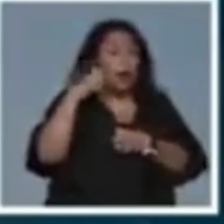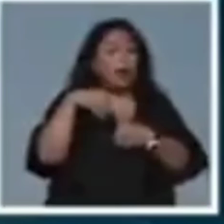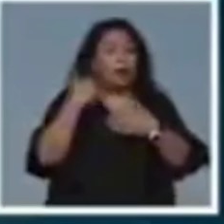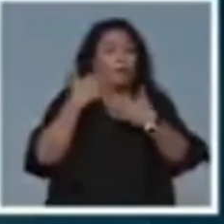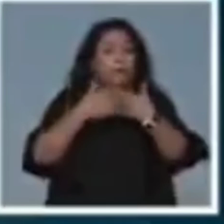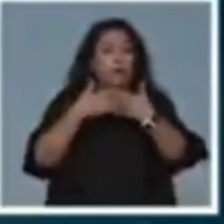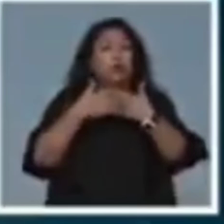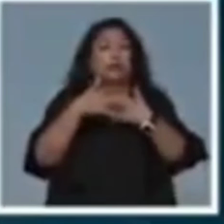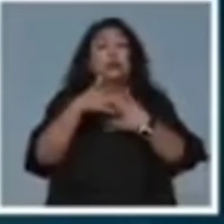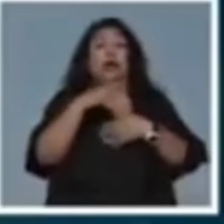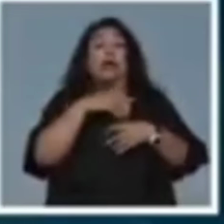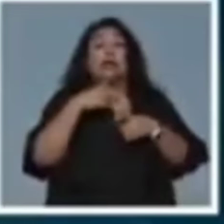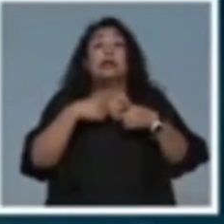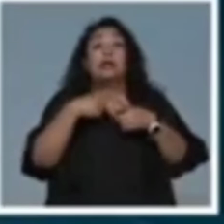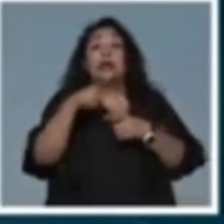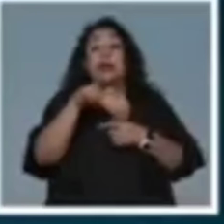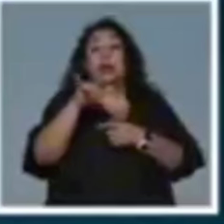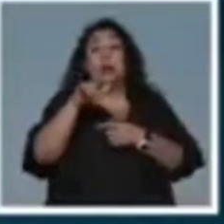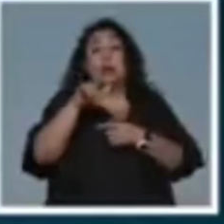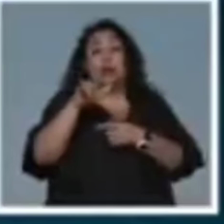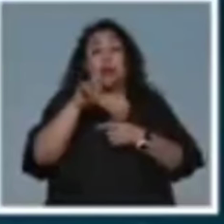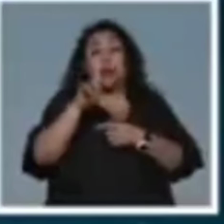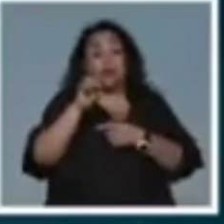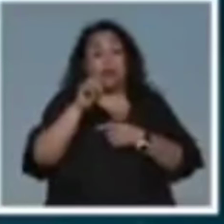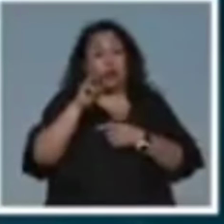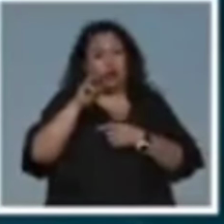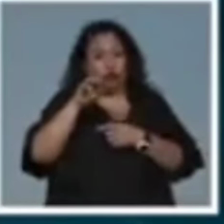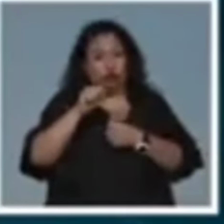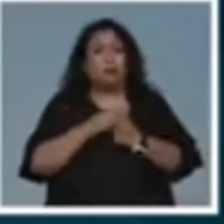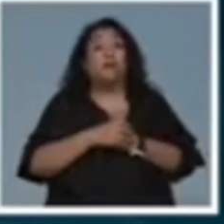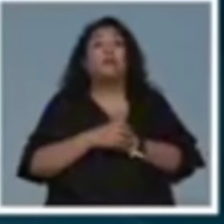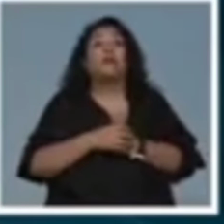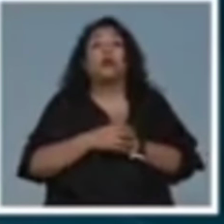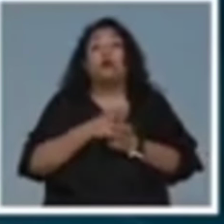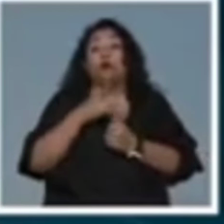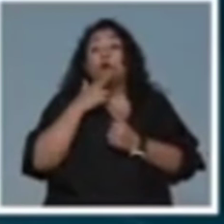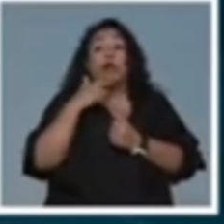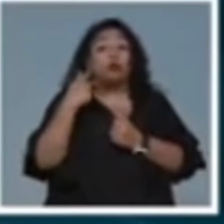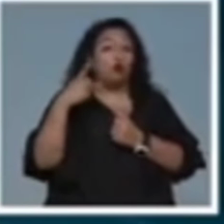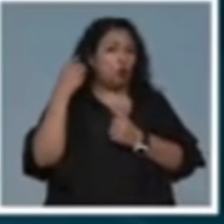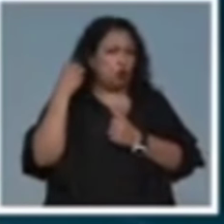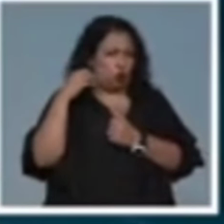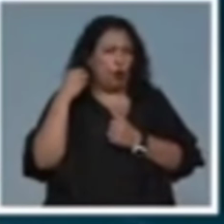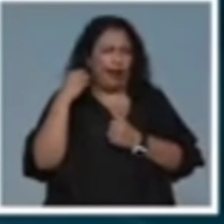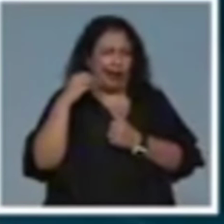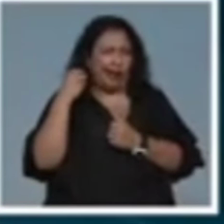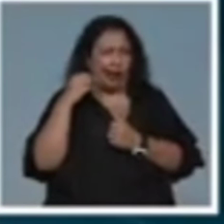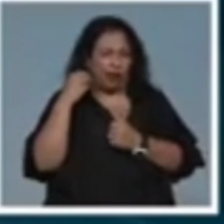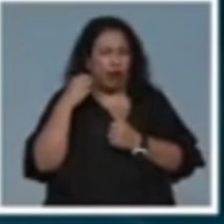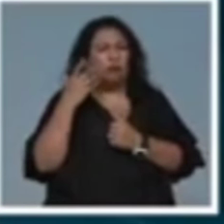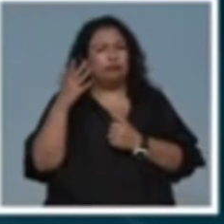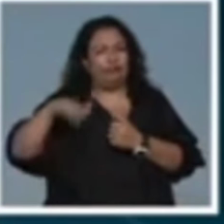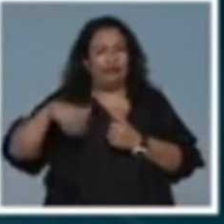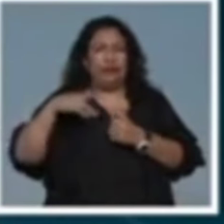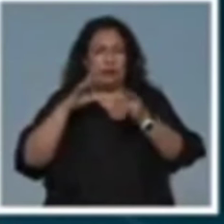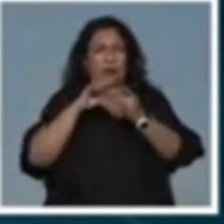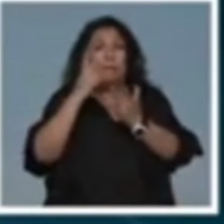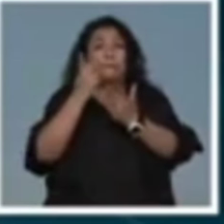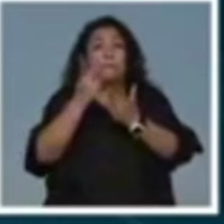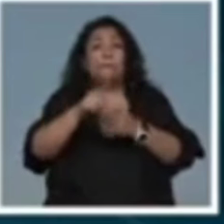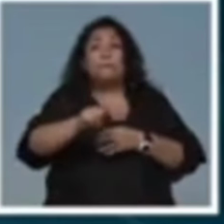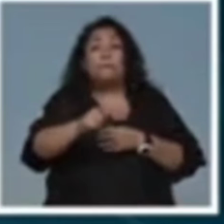siguiente entrega tendrá a la gran Lila Downs. Bueno, las joyas de Oaxaca son, como te comentaba, este